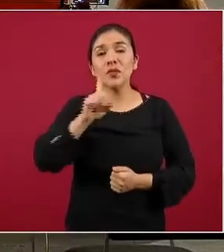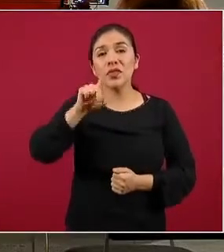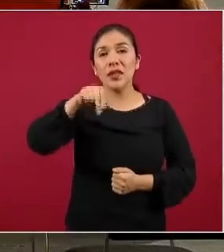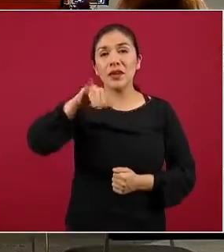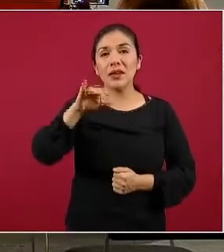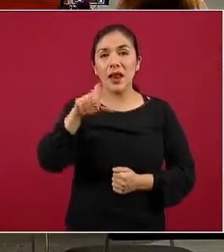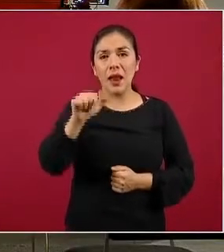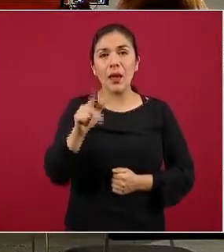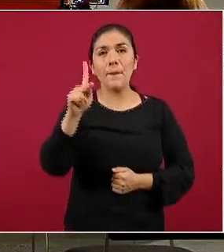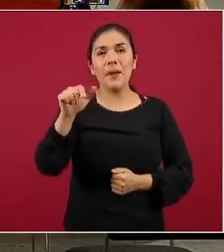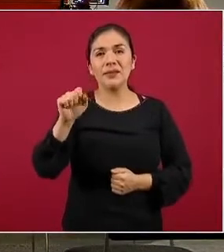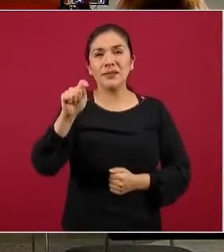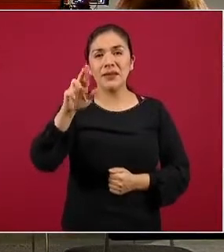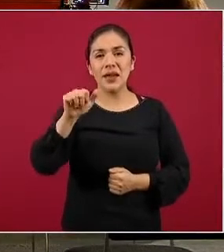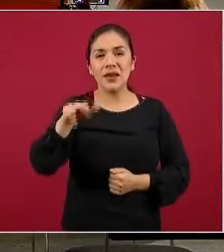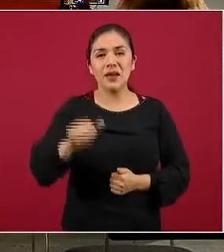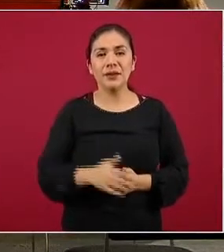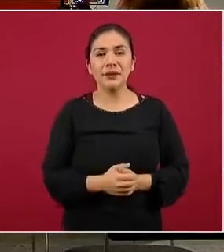página.